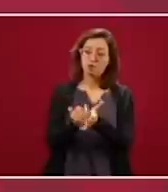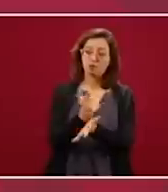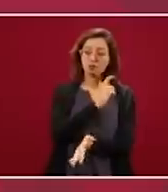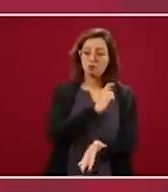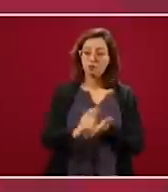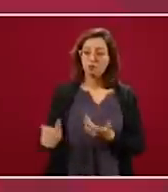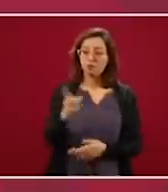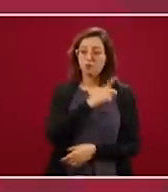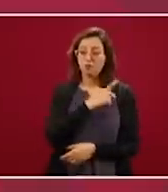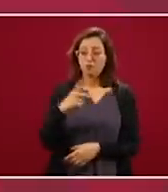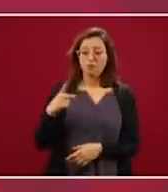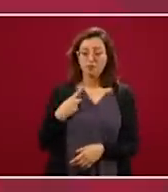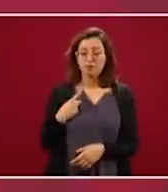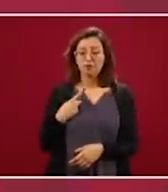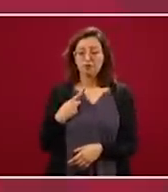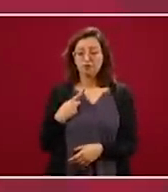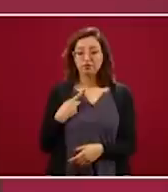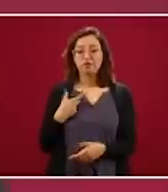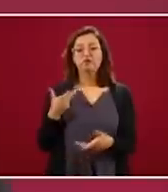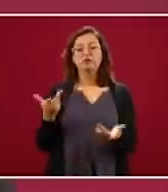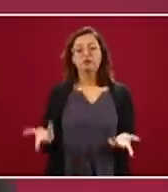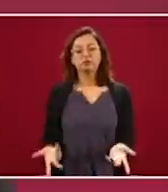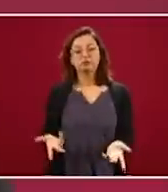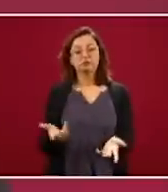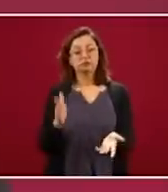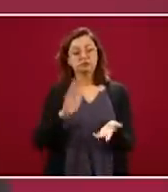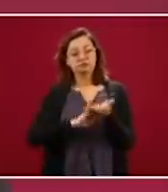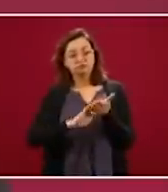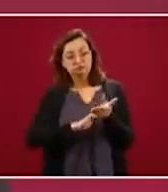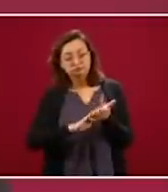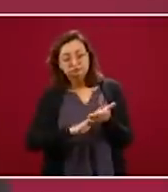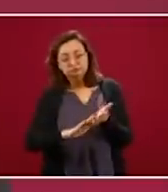y las condonaciones están prohibidas.